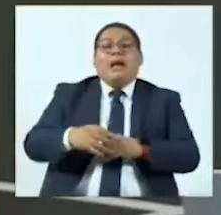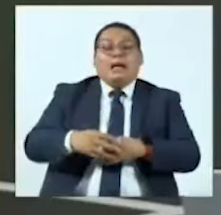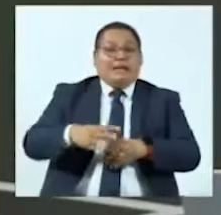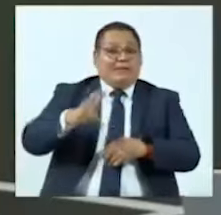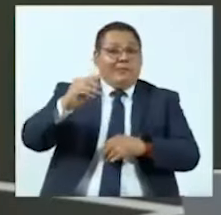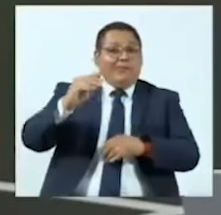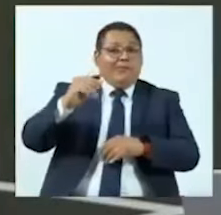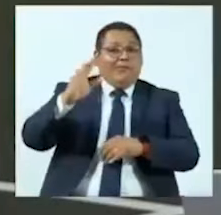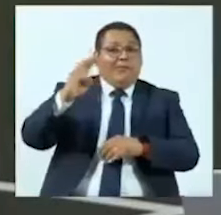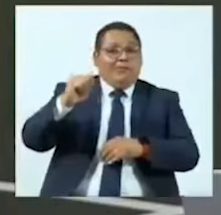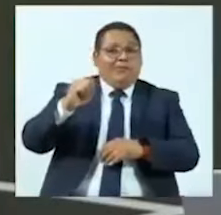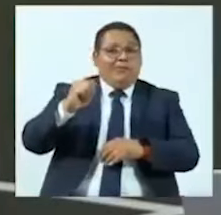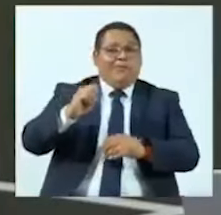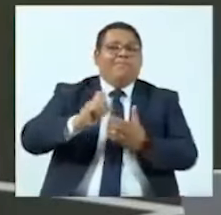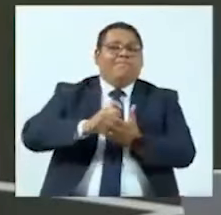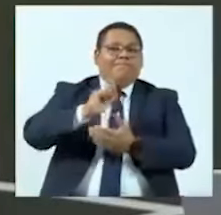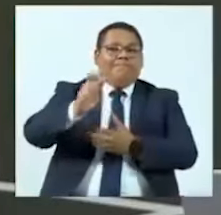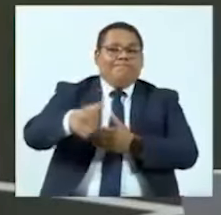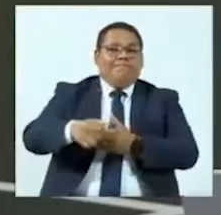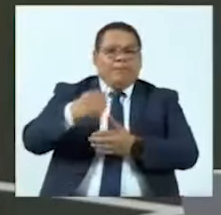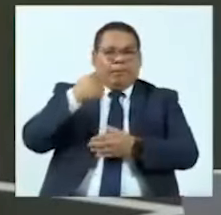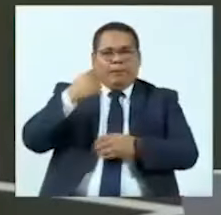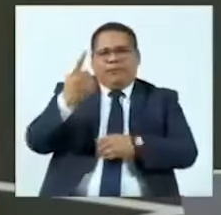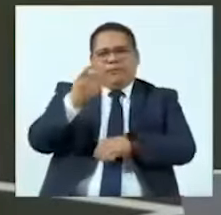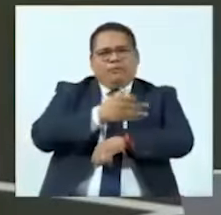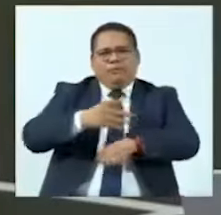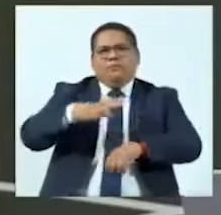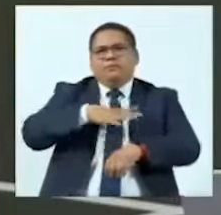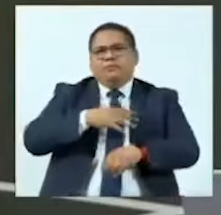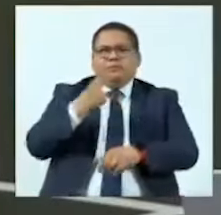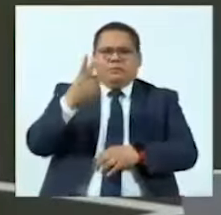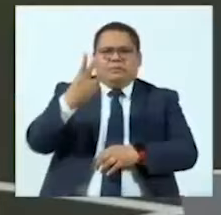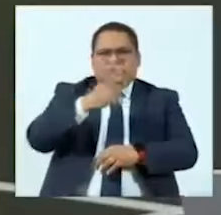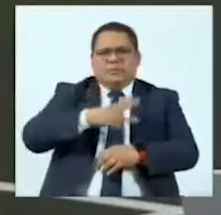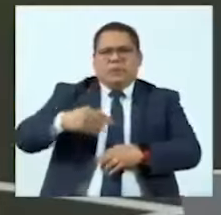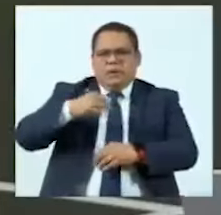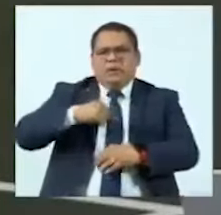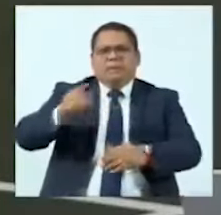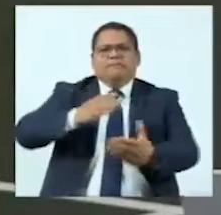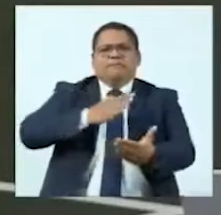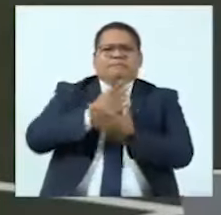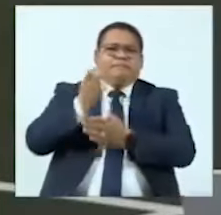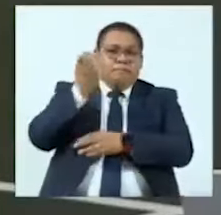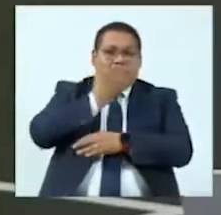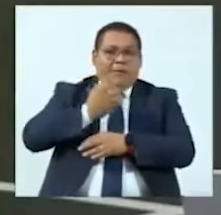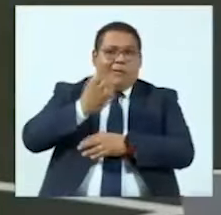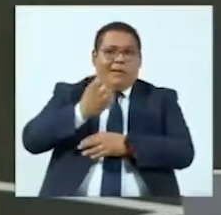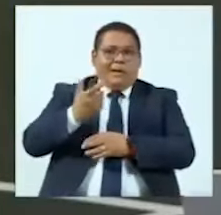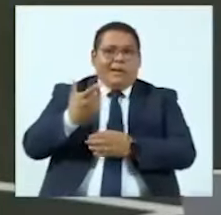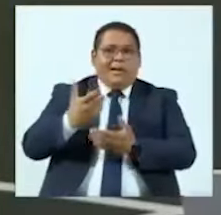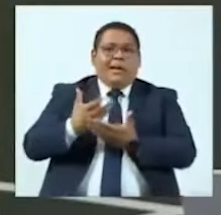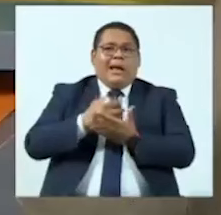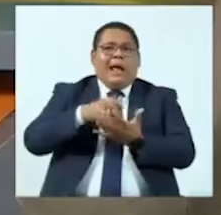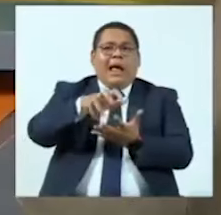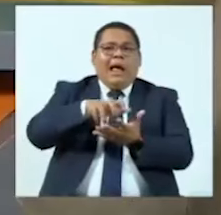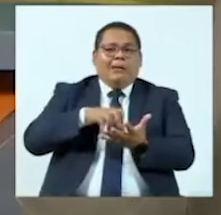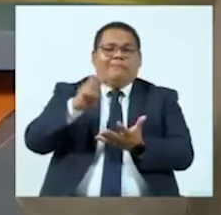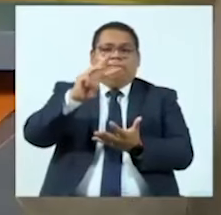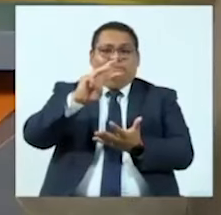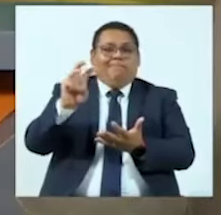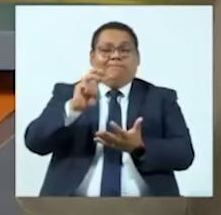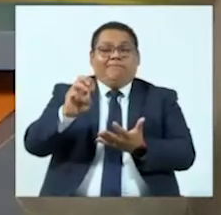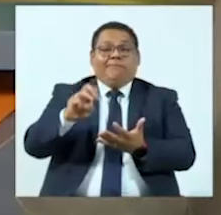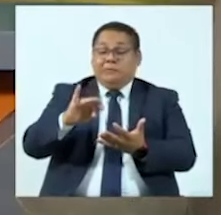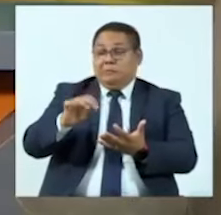si hacemos un ejercicio comparativo si una familia tiene tres hijos que van a la escuela pues está ahorrando 300 pesos qué y que es una buena